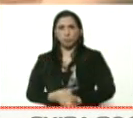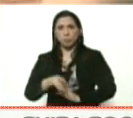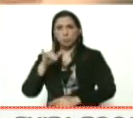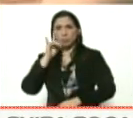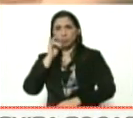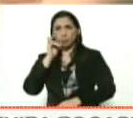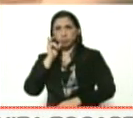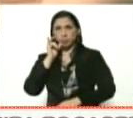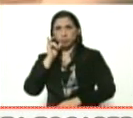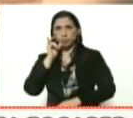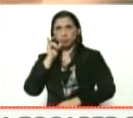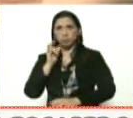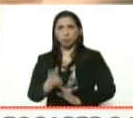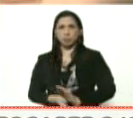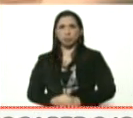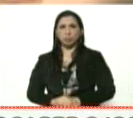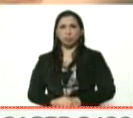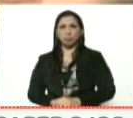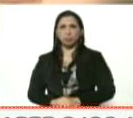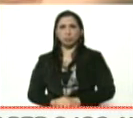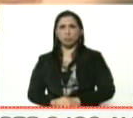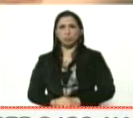Instagram,